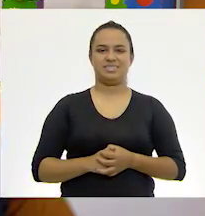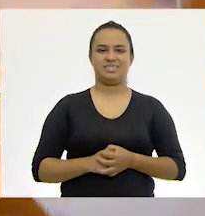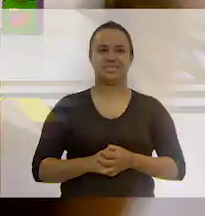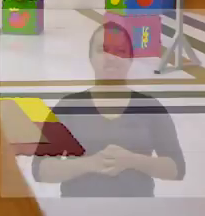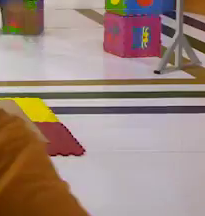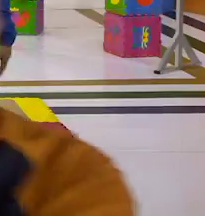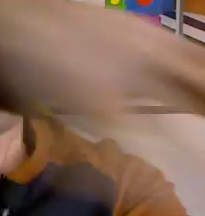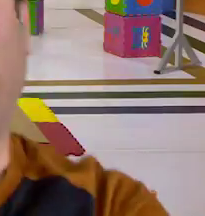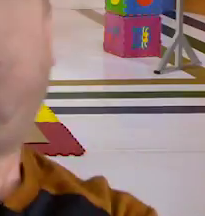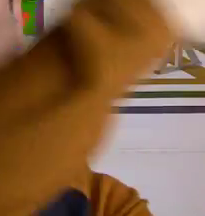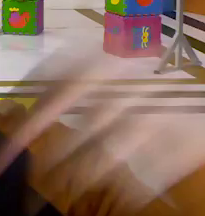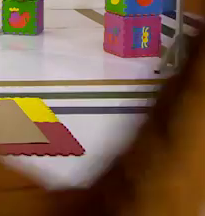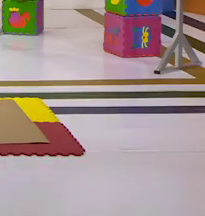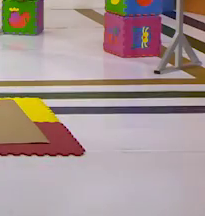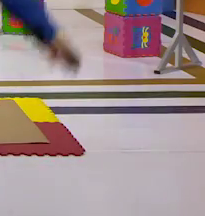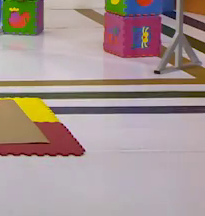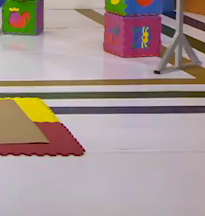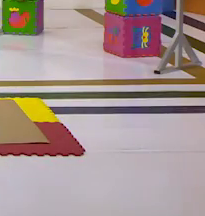y voy a pintar.